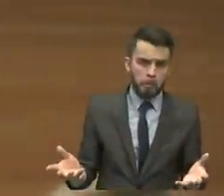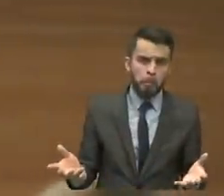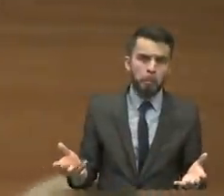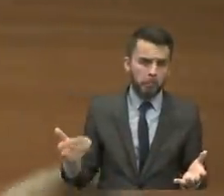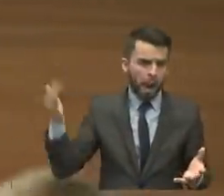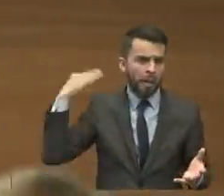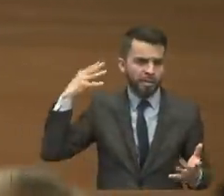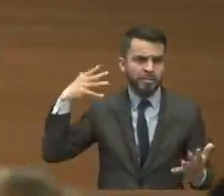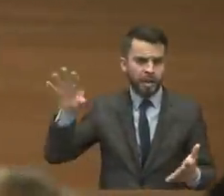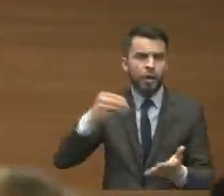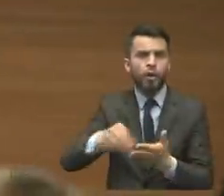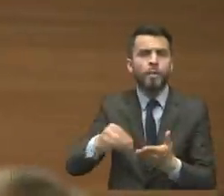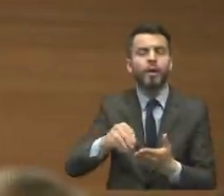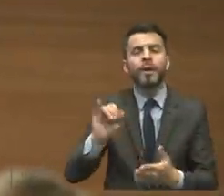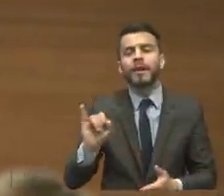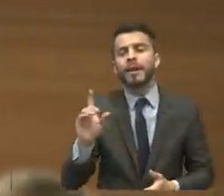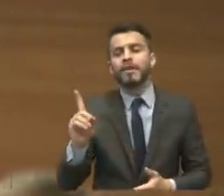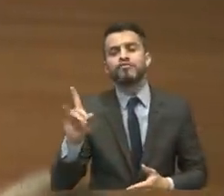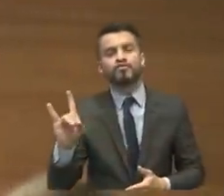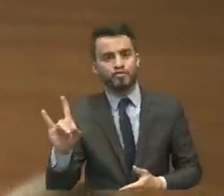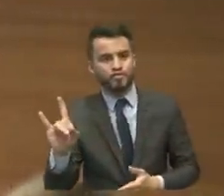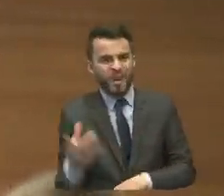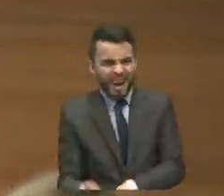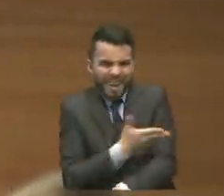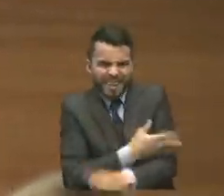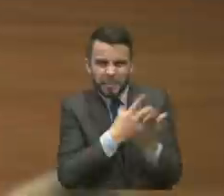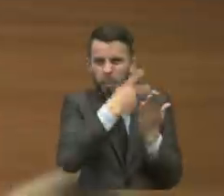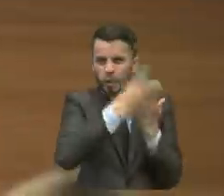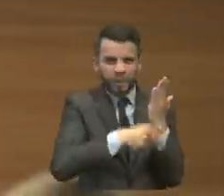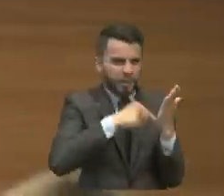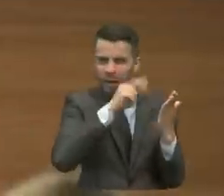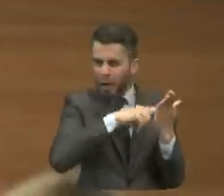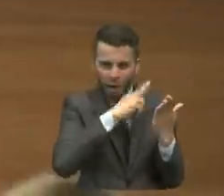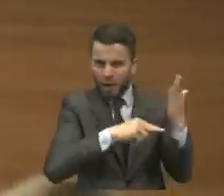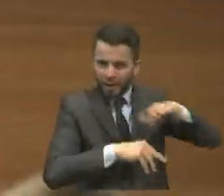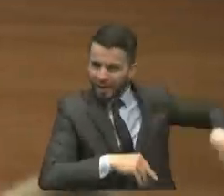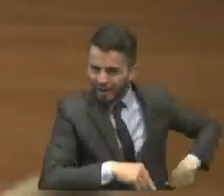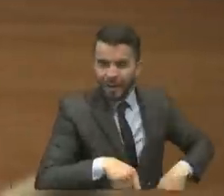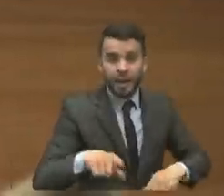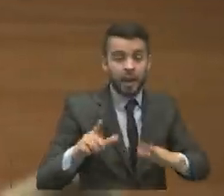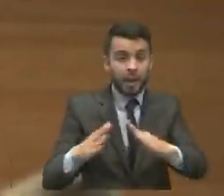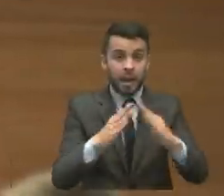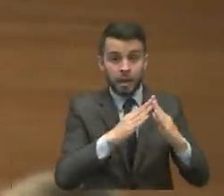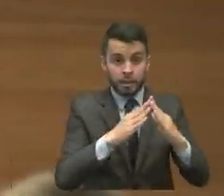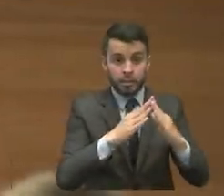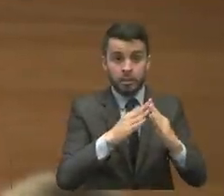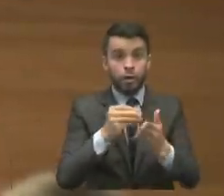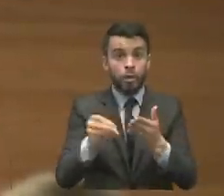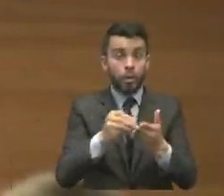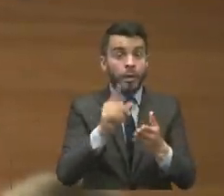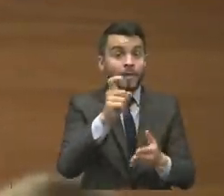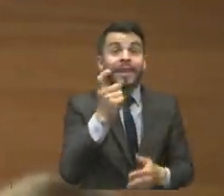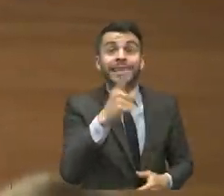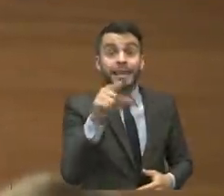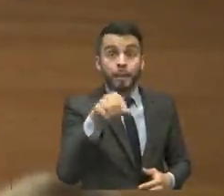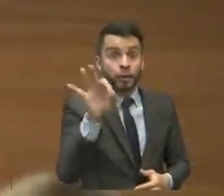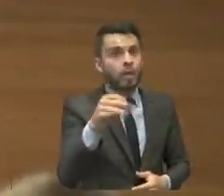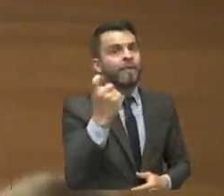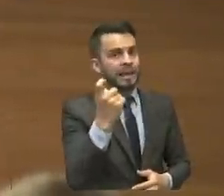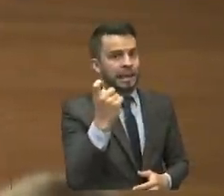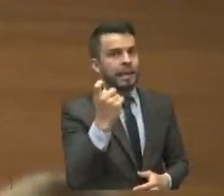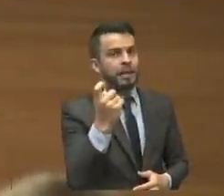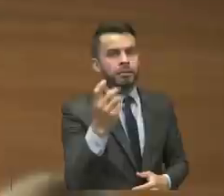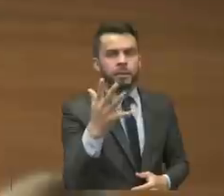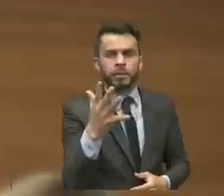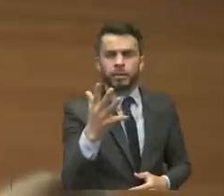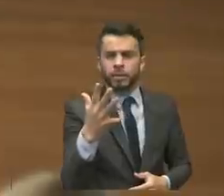sido comprados por el IDU para el proyecto anterior. Aún del proyecto anterior no hemos terminado de comprar el 100% de los predios, hemos comprado como